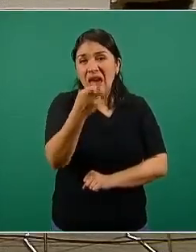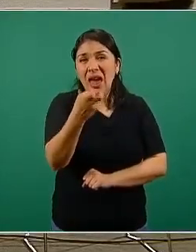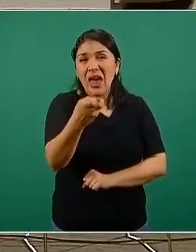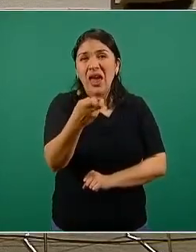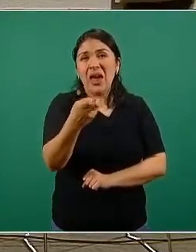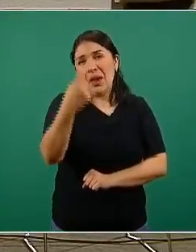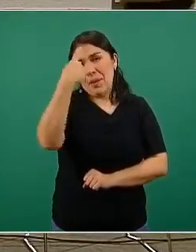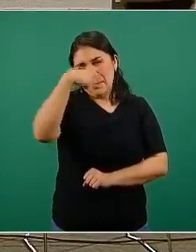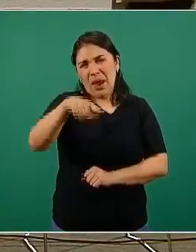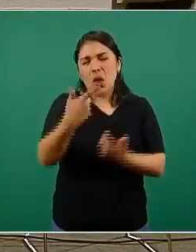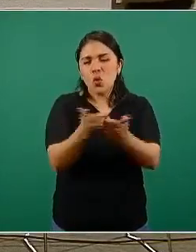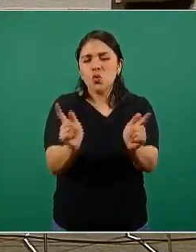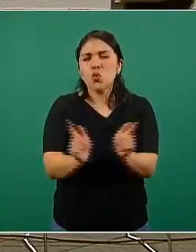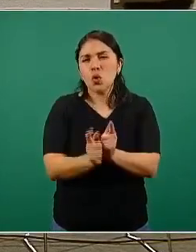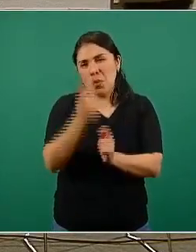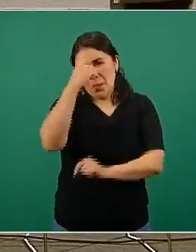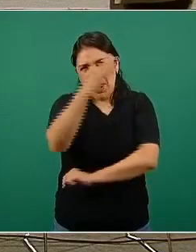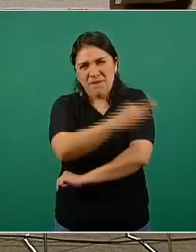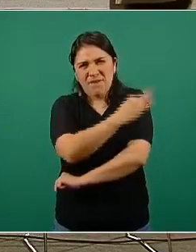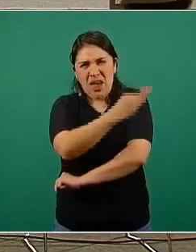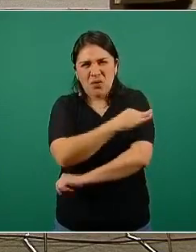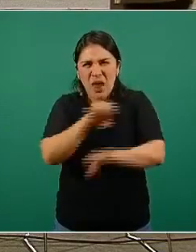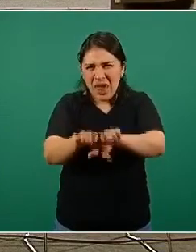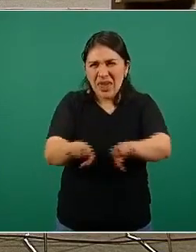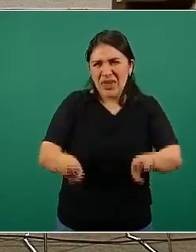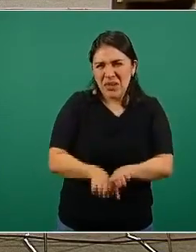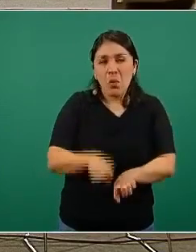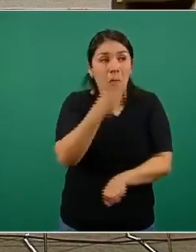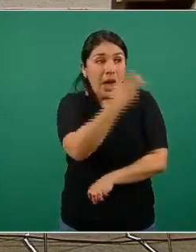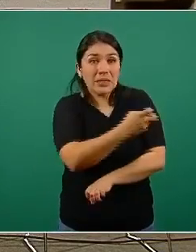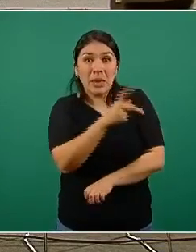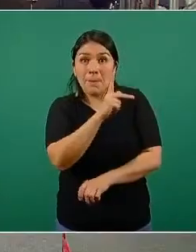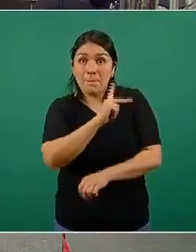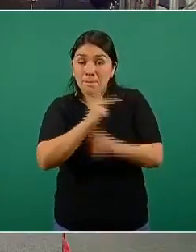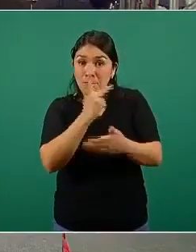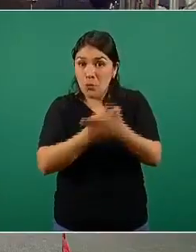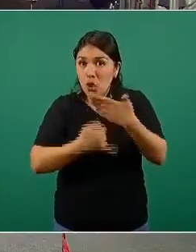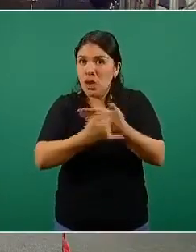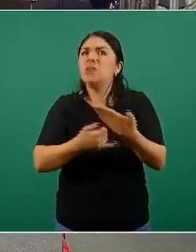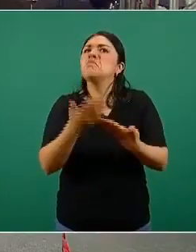las brigadas Correcaminos, porque pues este proyecto es parecido. No sé si lo van a